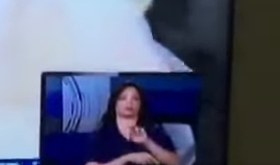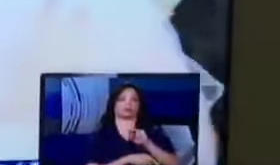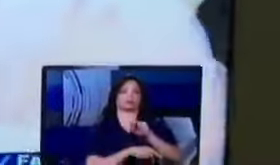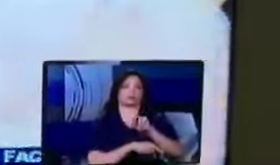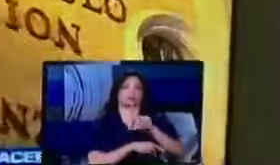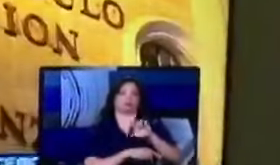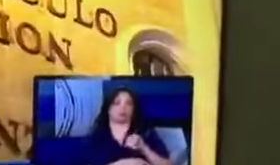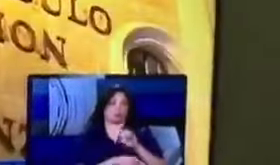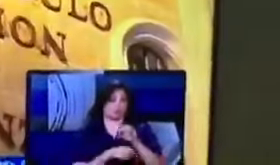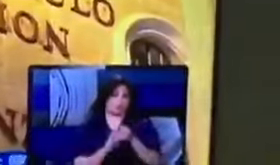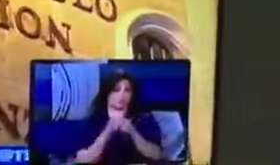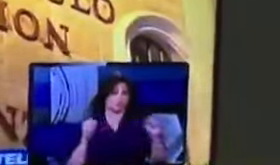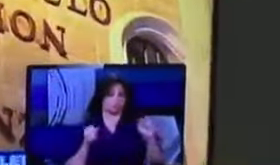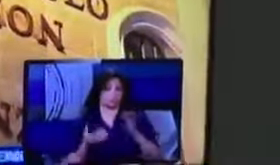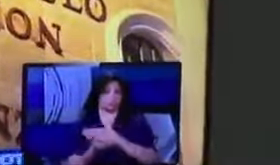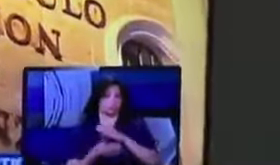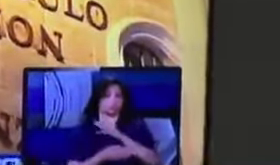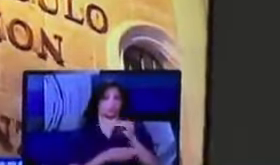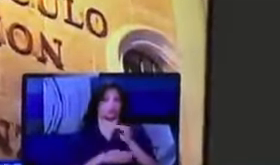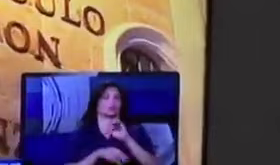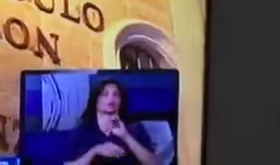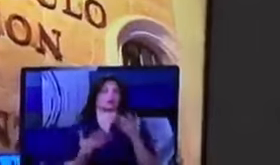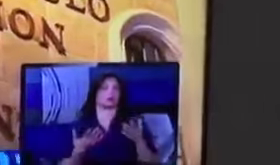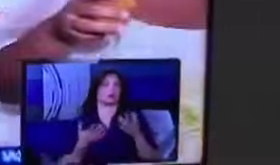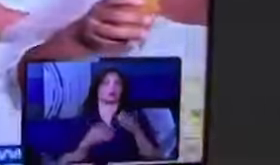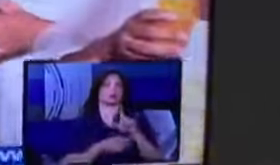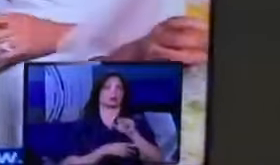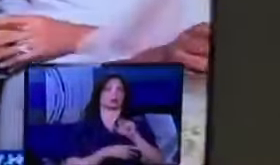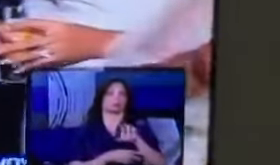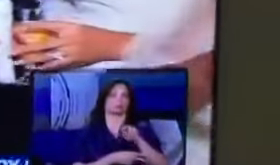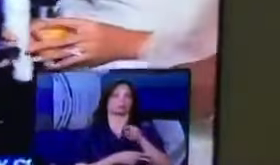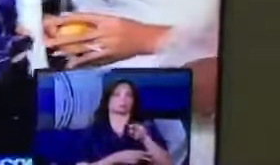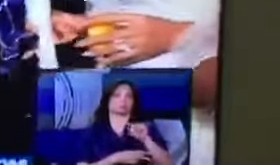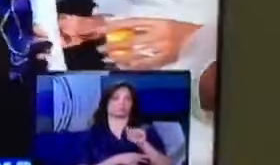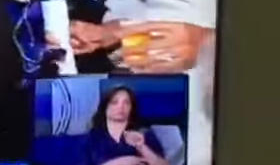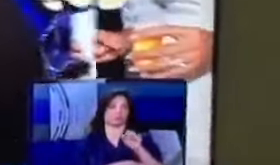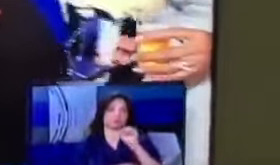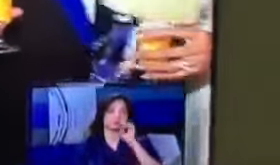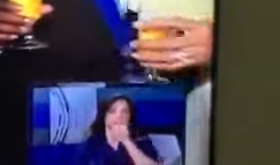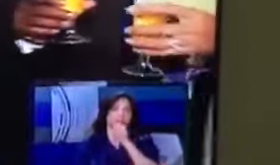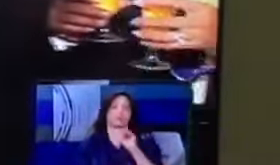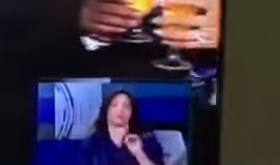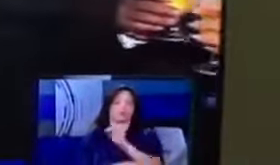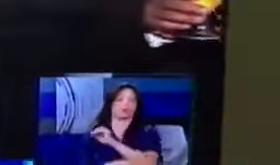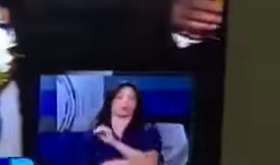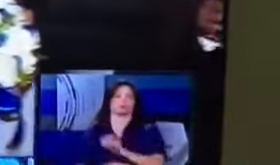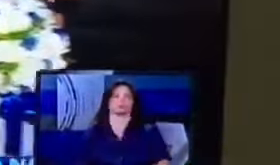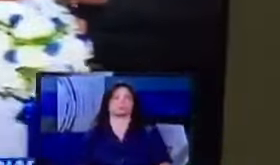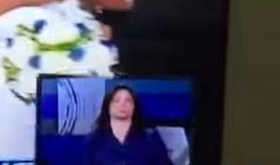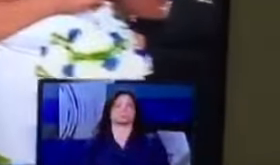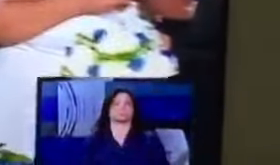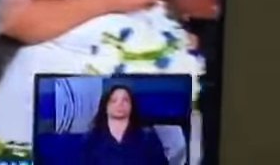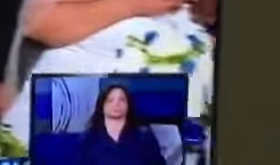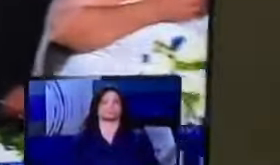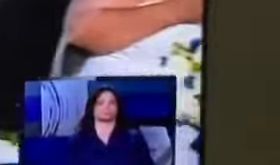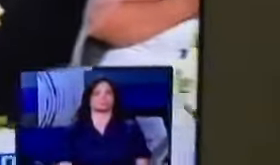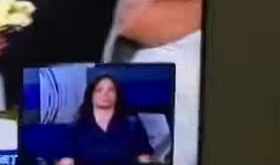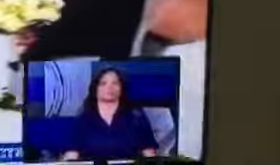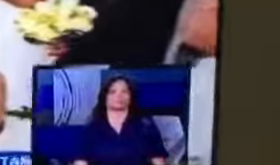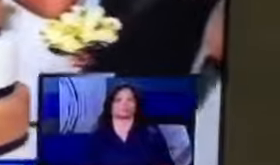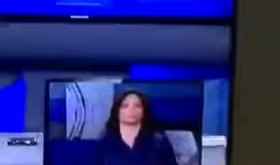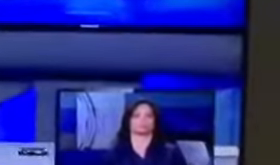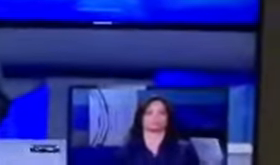Salvación y Alabanza. El templo está ubicado en el sector Lucerna de Santo Domingo Este. Para Telenoticias, Kelly